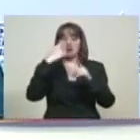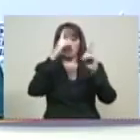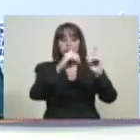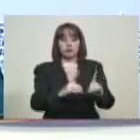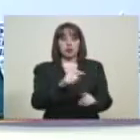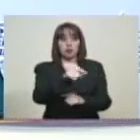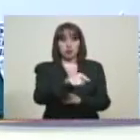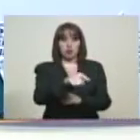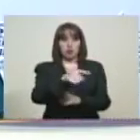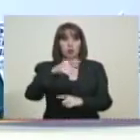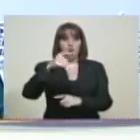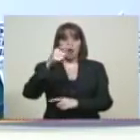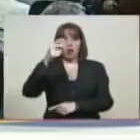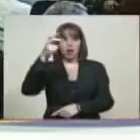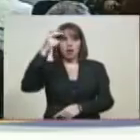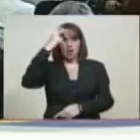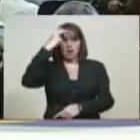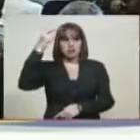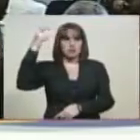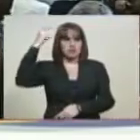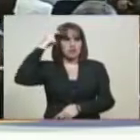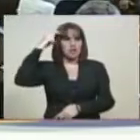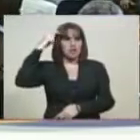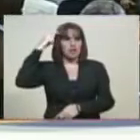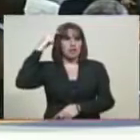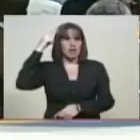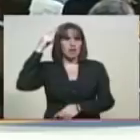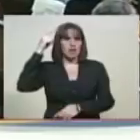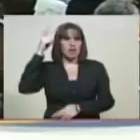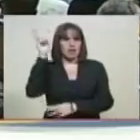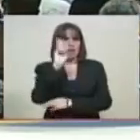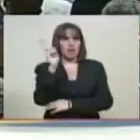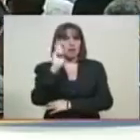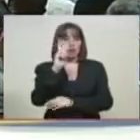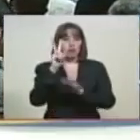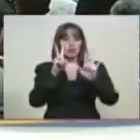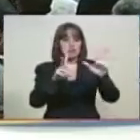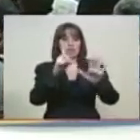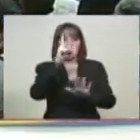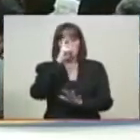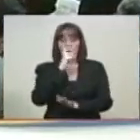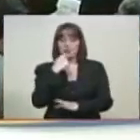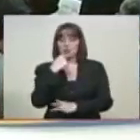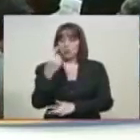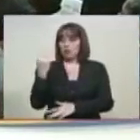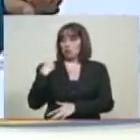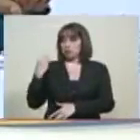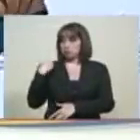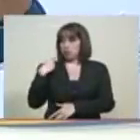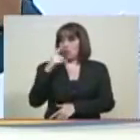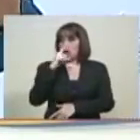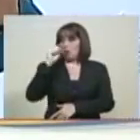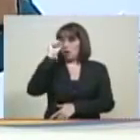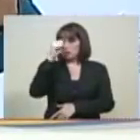canciller de la república durante siete años y un día me dijo nicolás